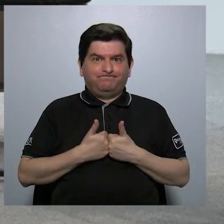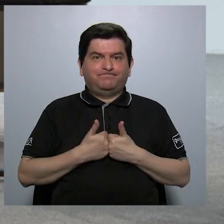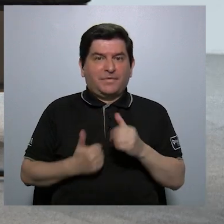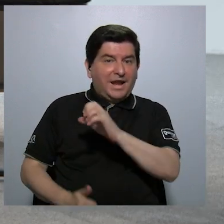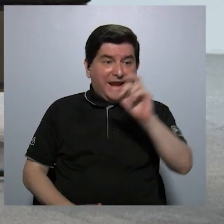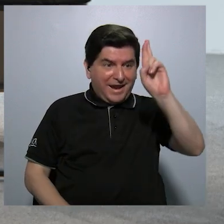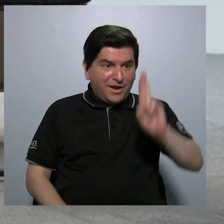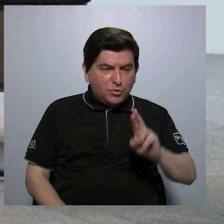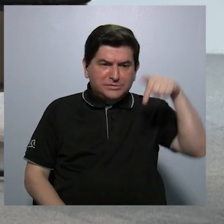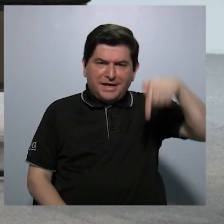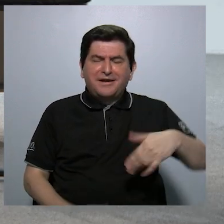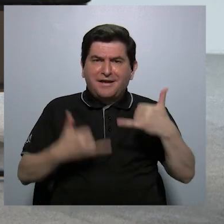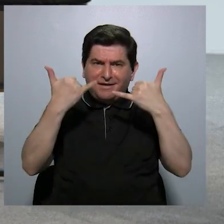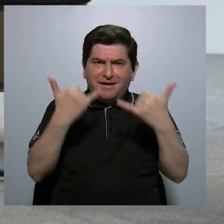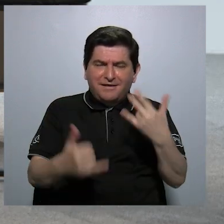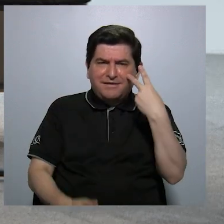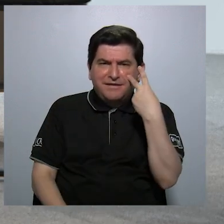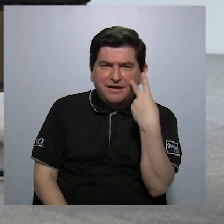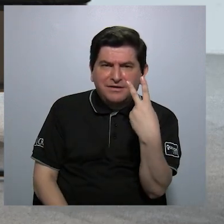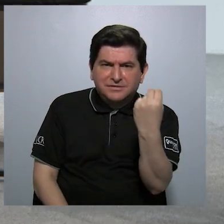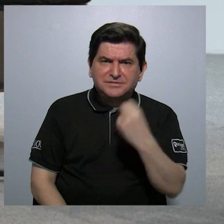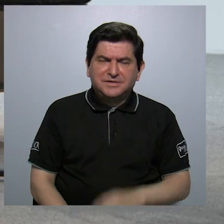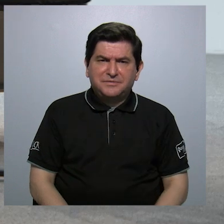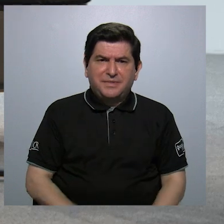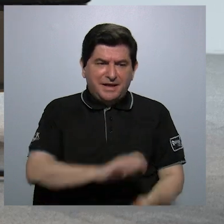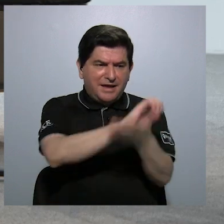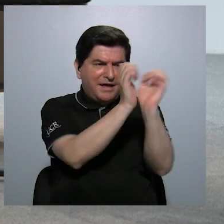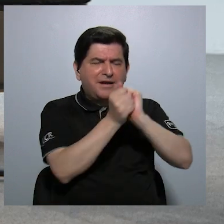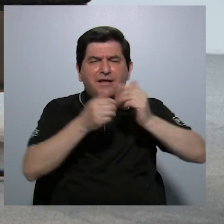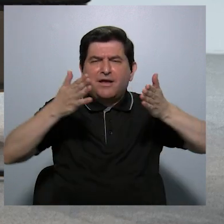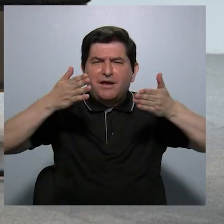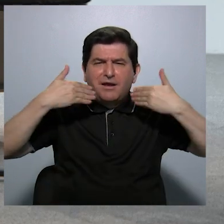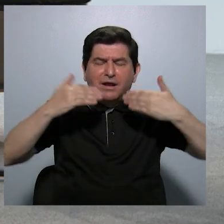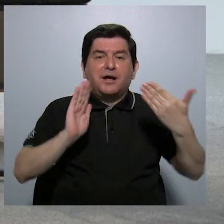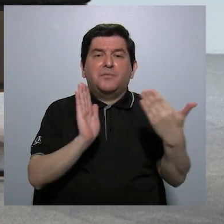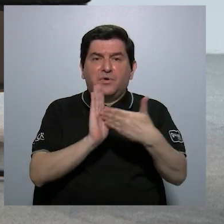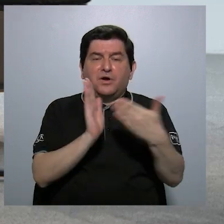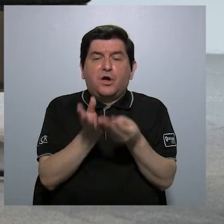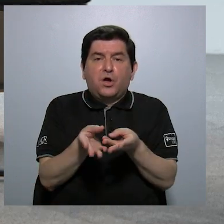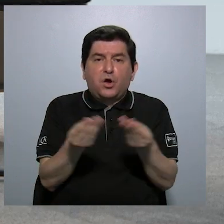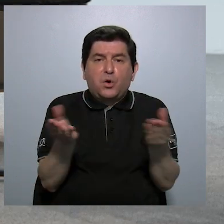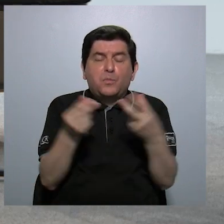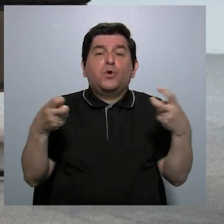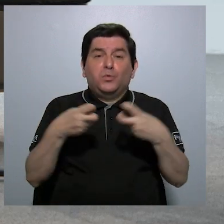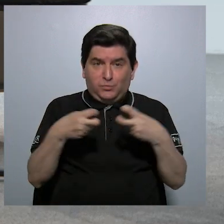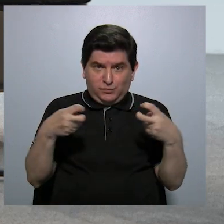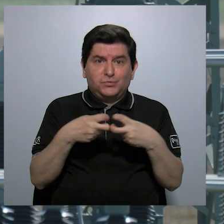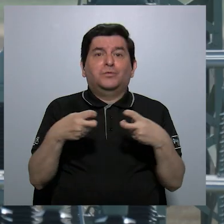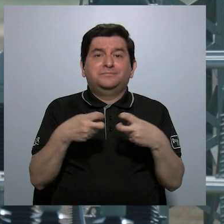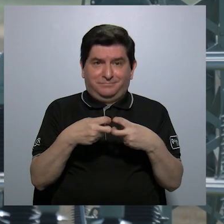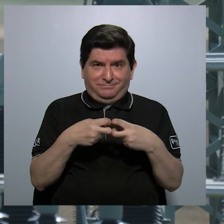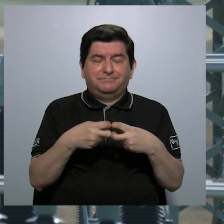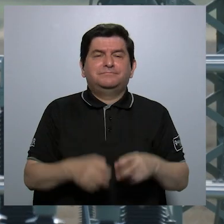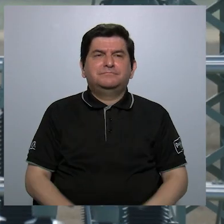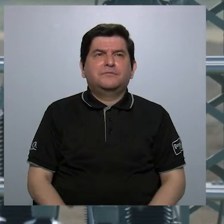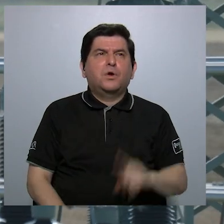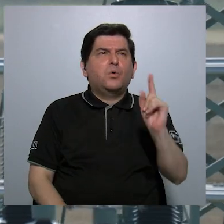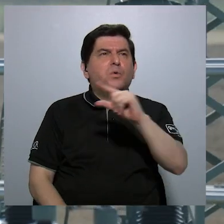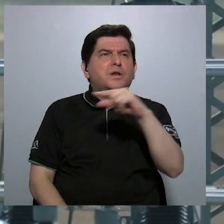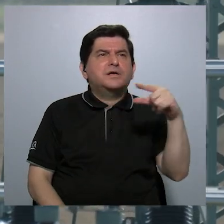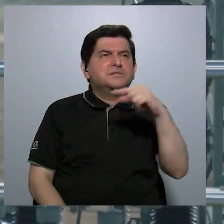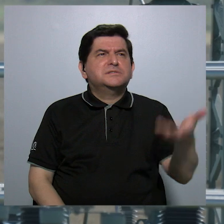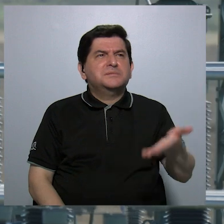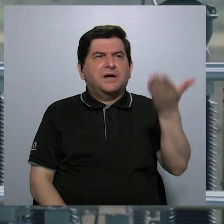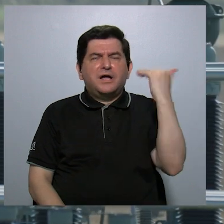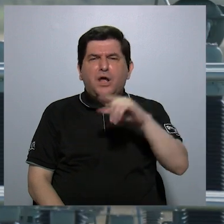Aquí en Costa Rica hemos visto cómo el cambio climático ha afectado la producción de electricidad. Hace unas